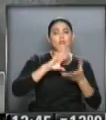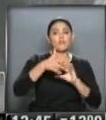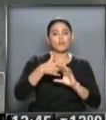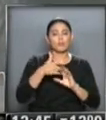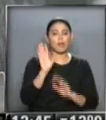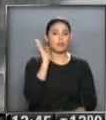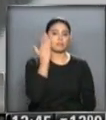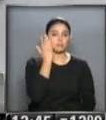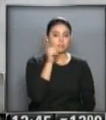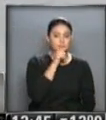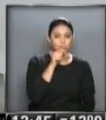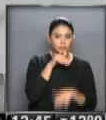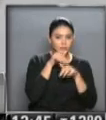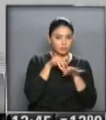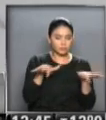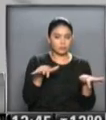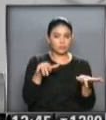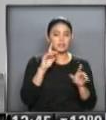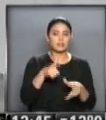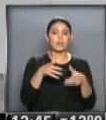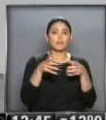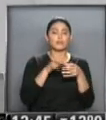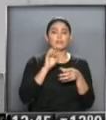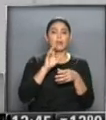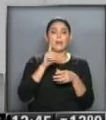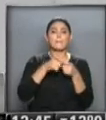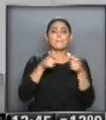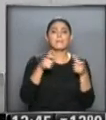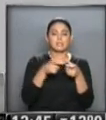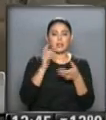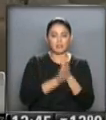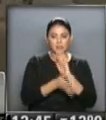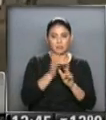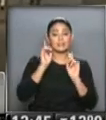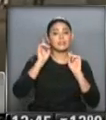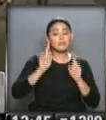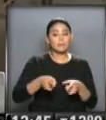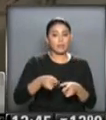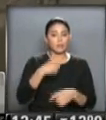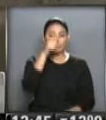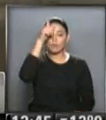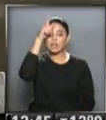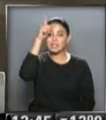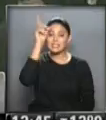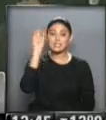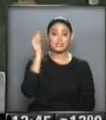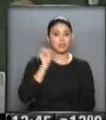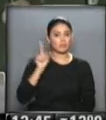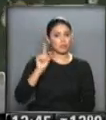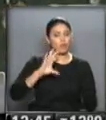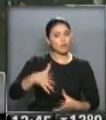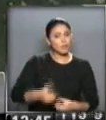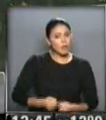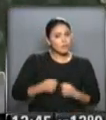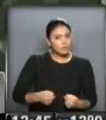redes sociales por el movimiento Pase Libre. Esto por un lado. Por otro, también la policía de Brasil fue muy dura en